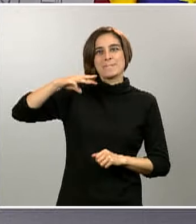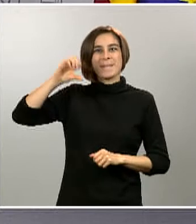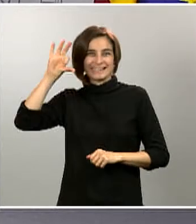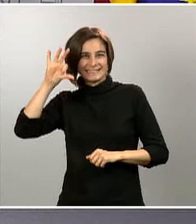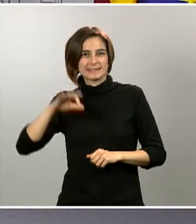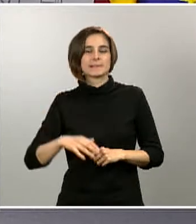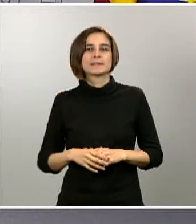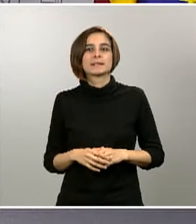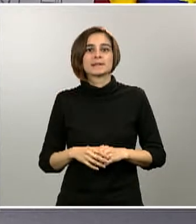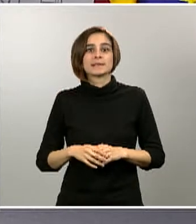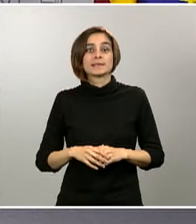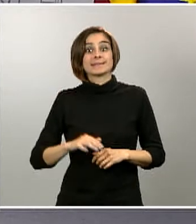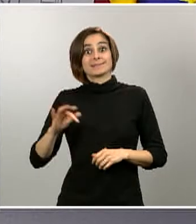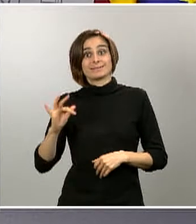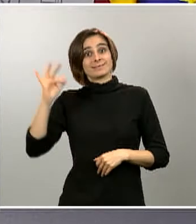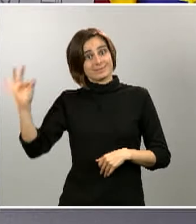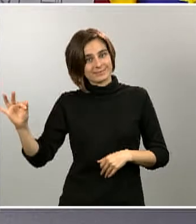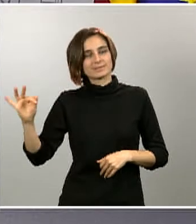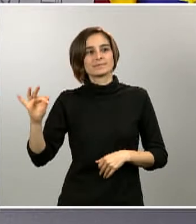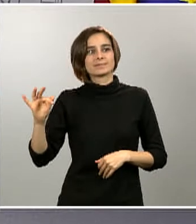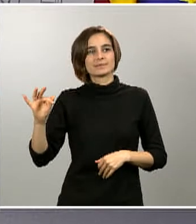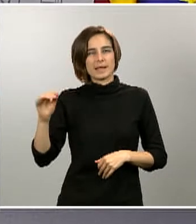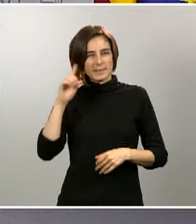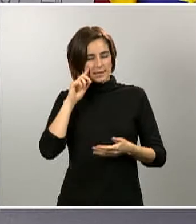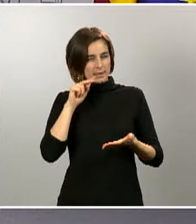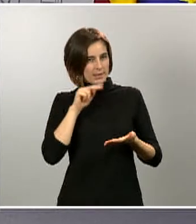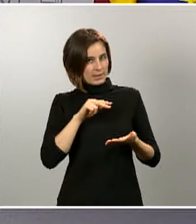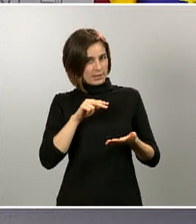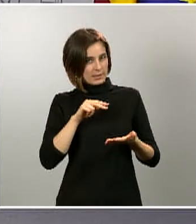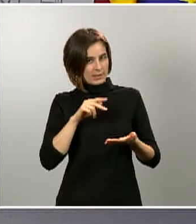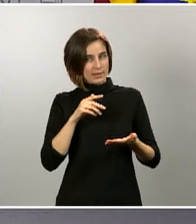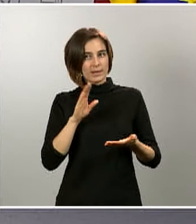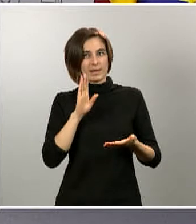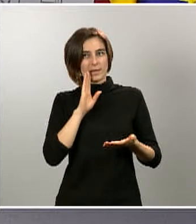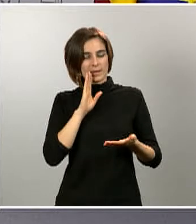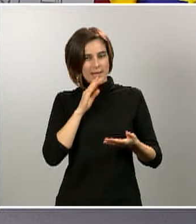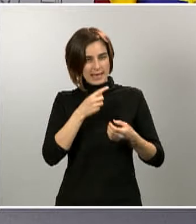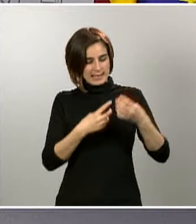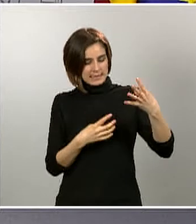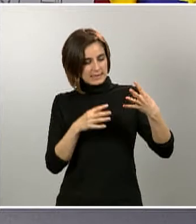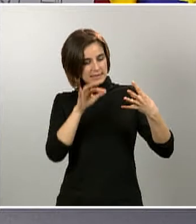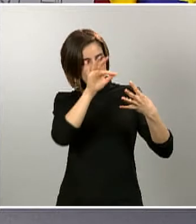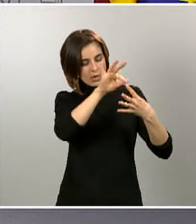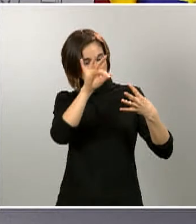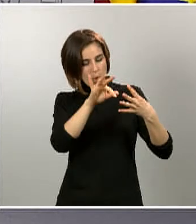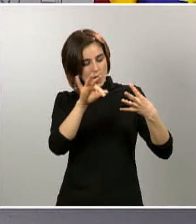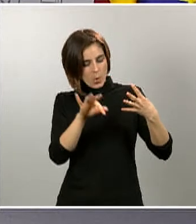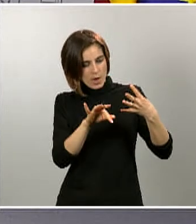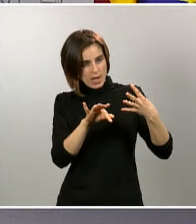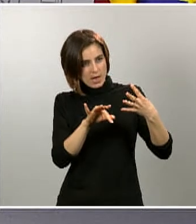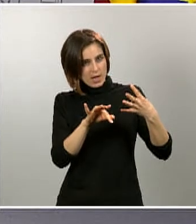posteriormente, si me permiten, recuperar la lista. lo